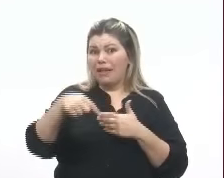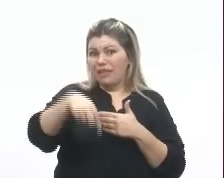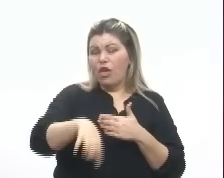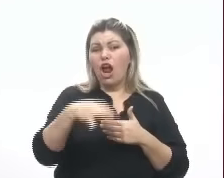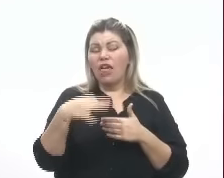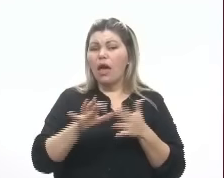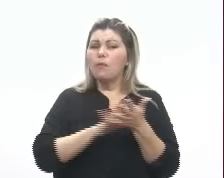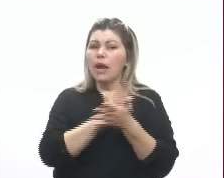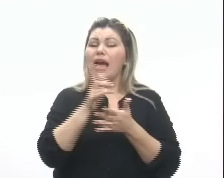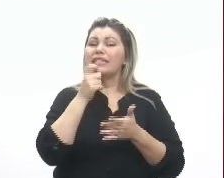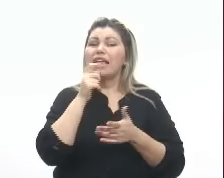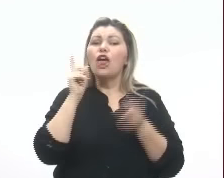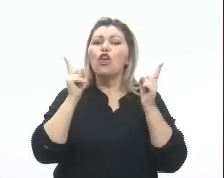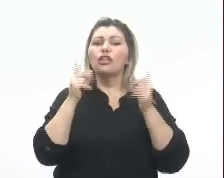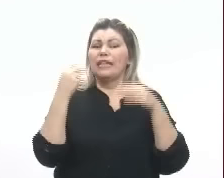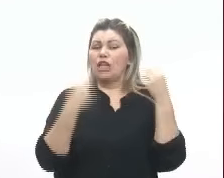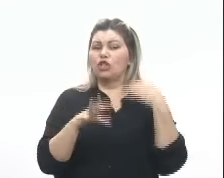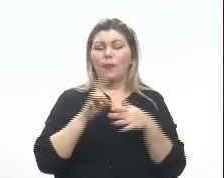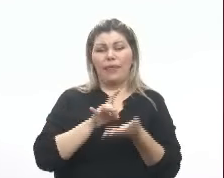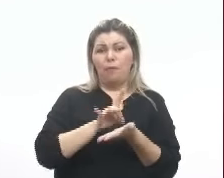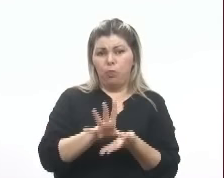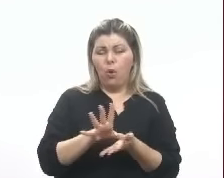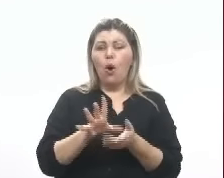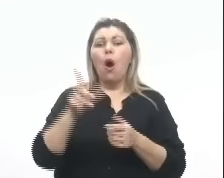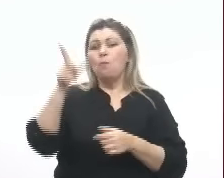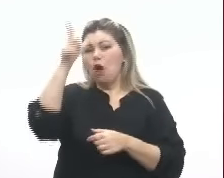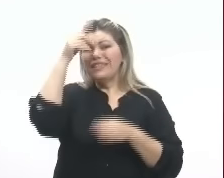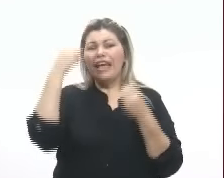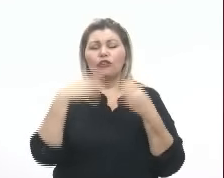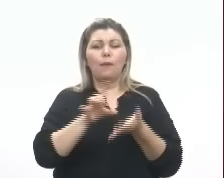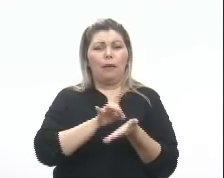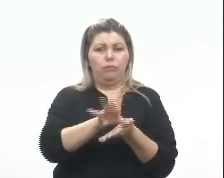que echar. Si tienen médico de más, tienen que echar.